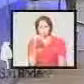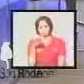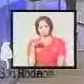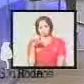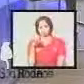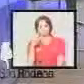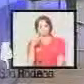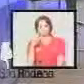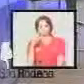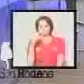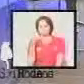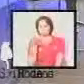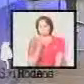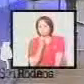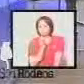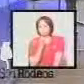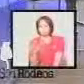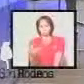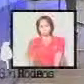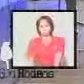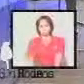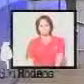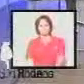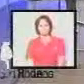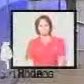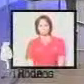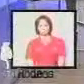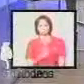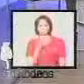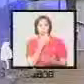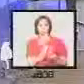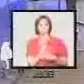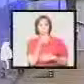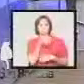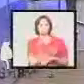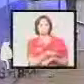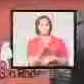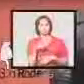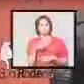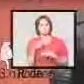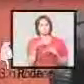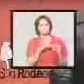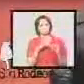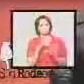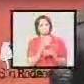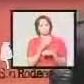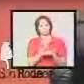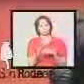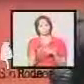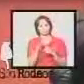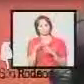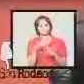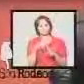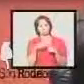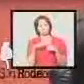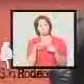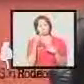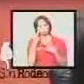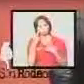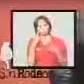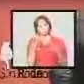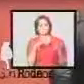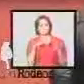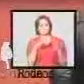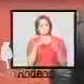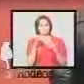señores, perdón, pero así es. Bueno, lo que le entendía al señor no es una transacción con el Banco Popular, ¿verdad?, sino que fió a alguien en